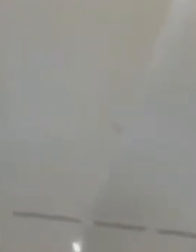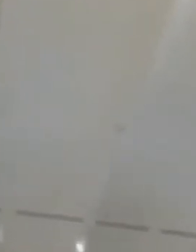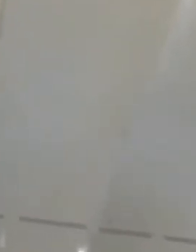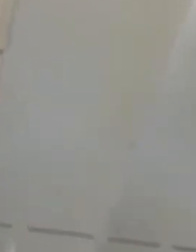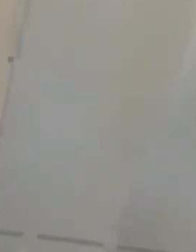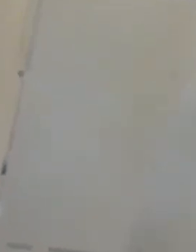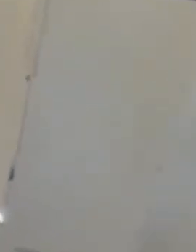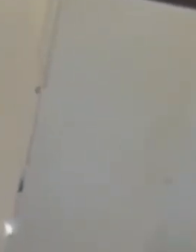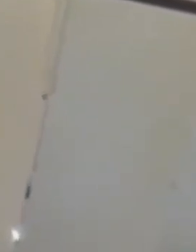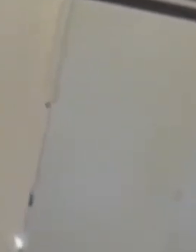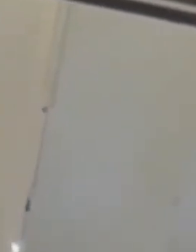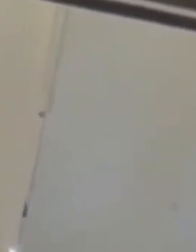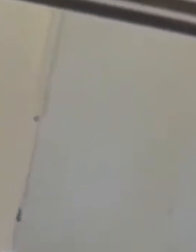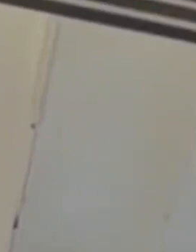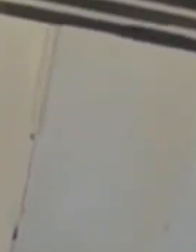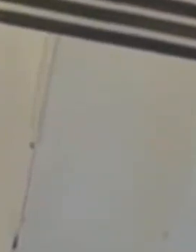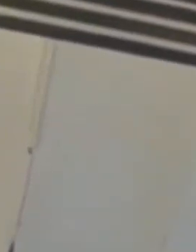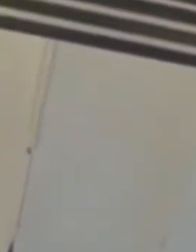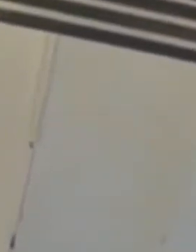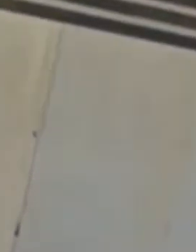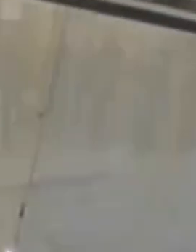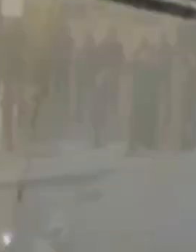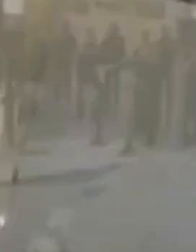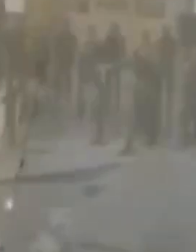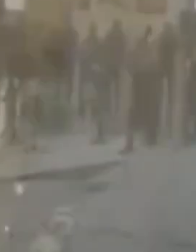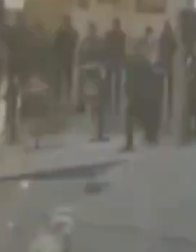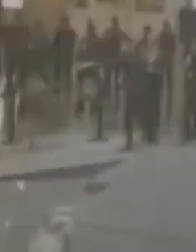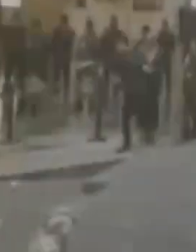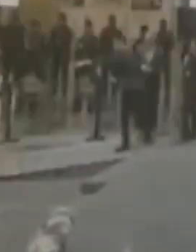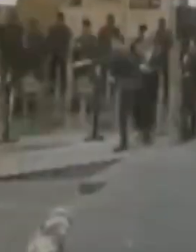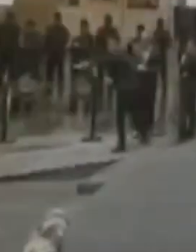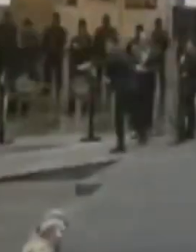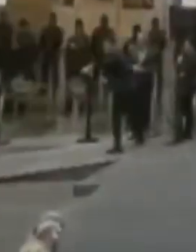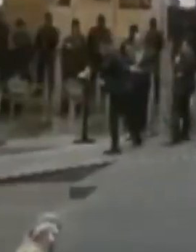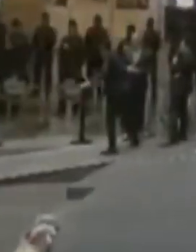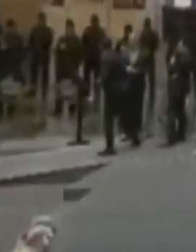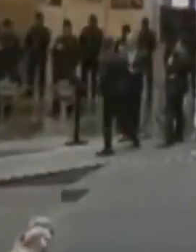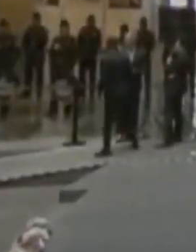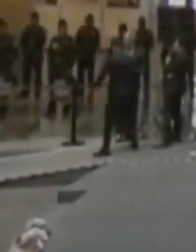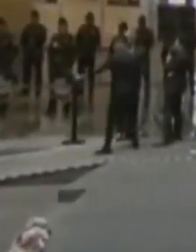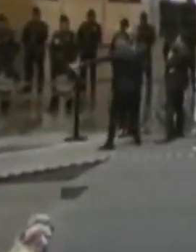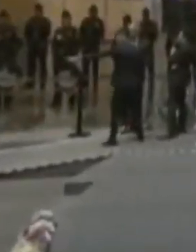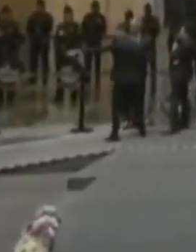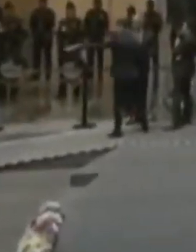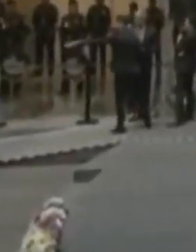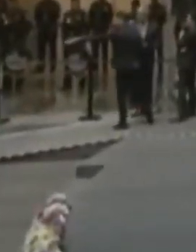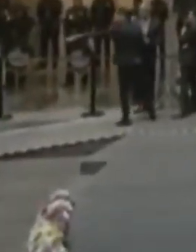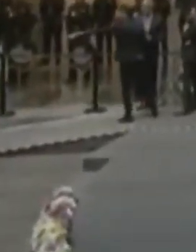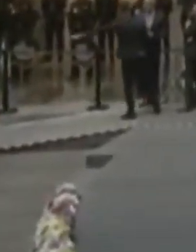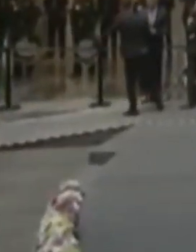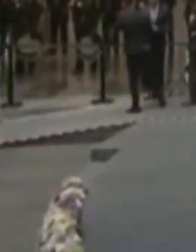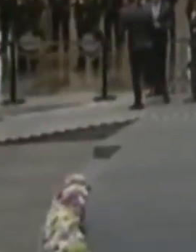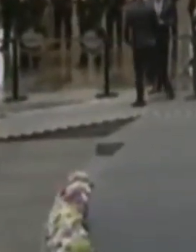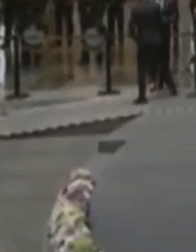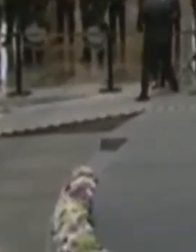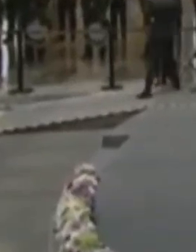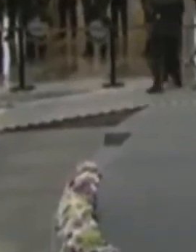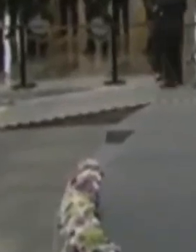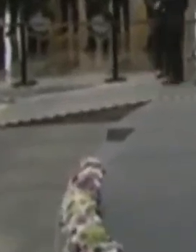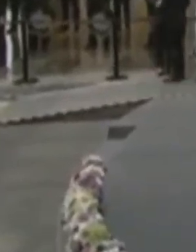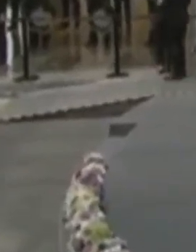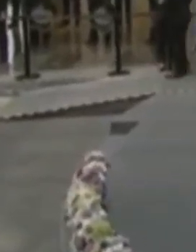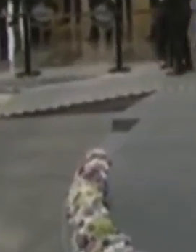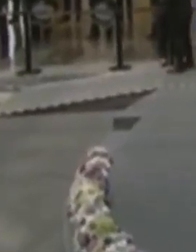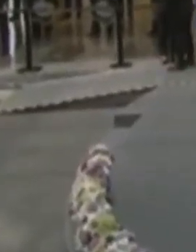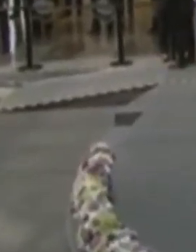recinto a los integrantes de la banda de guerra, y también poder observar con mucho detalle lo